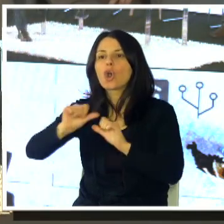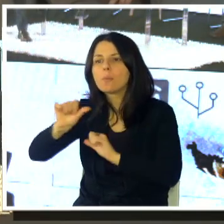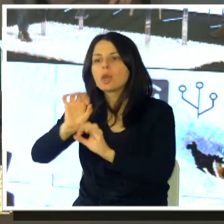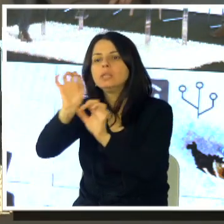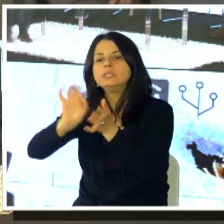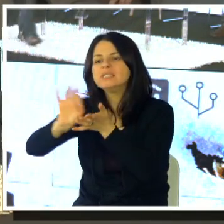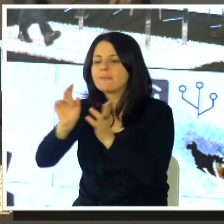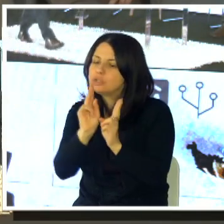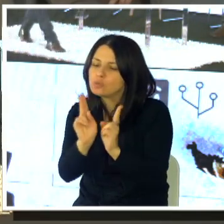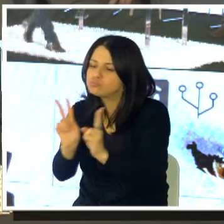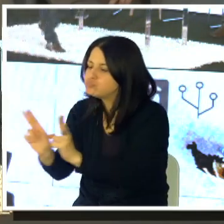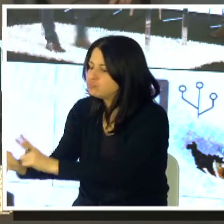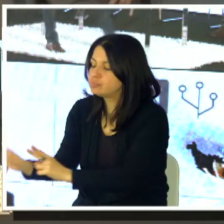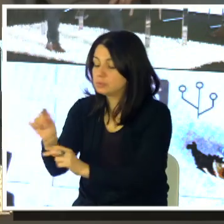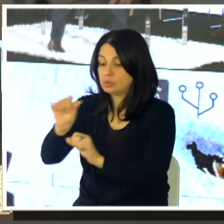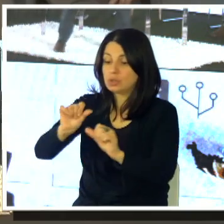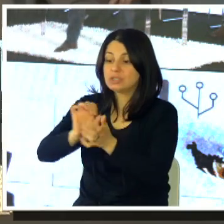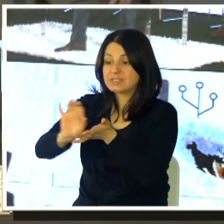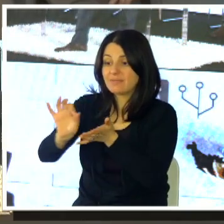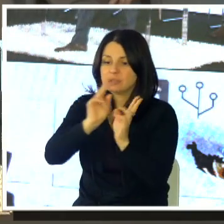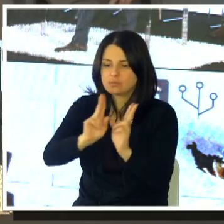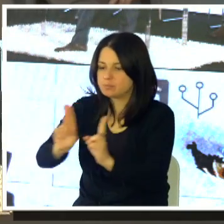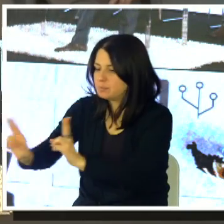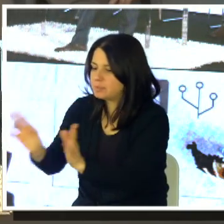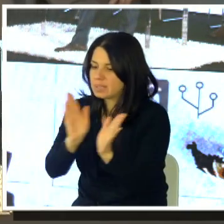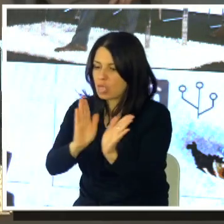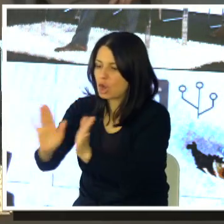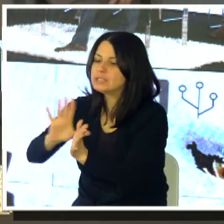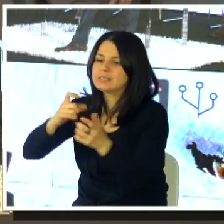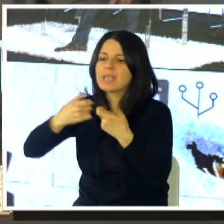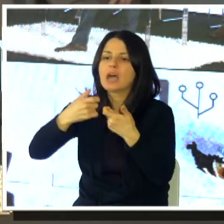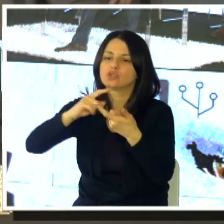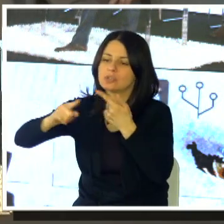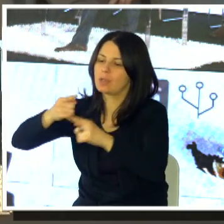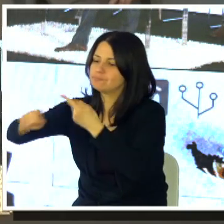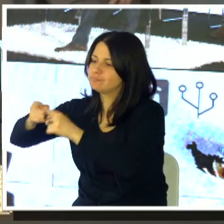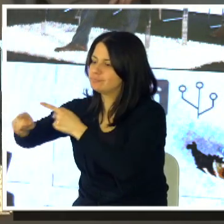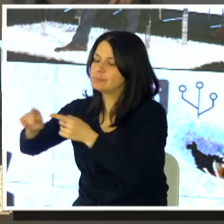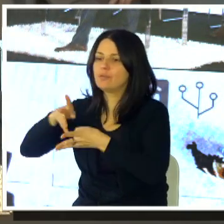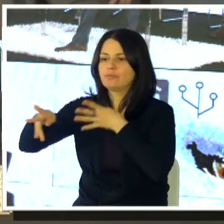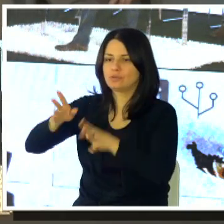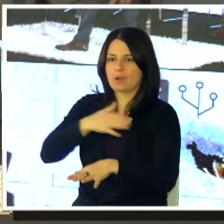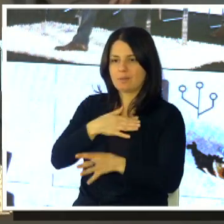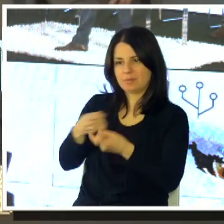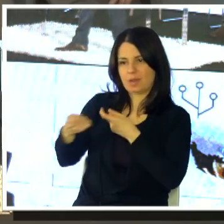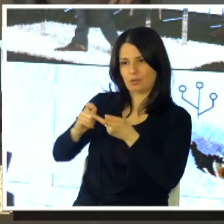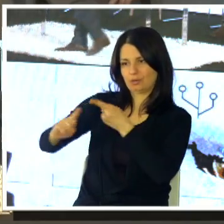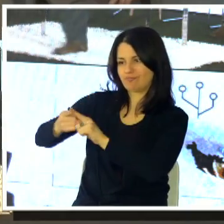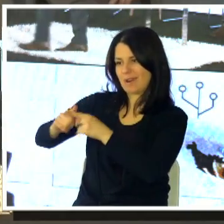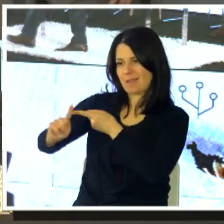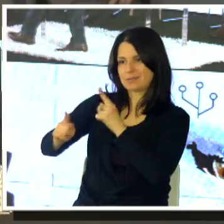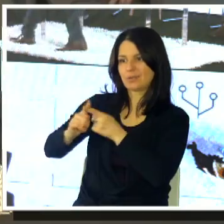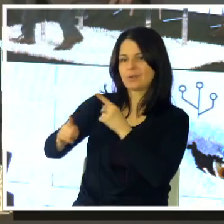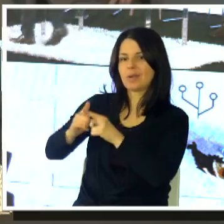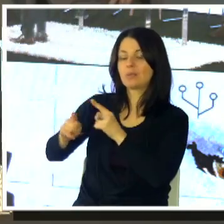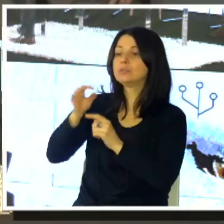pequeños, y estos componentes y servicios pequeños van a estar asociados en general a una funcionalidad de mi negocio. Cuando decimos